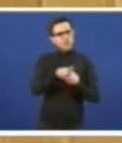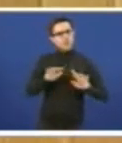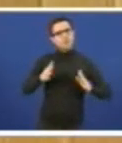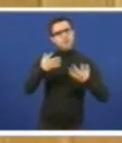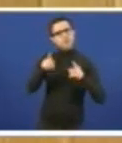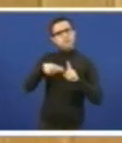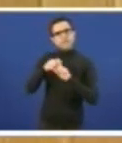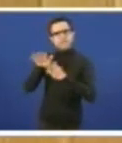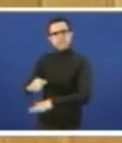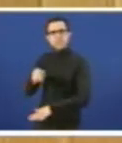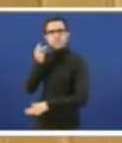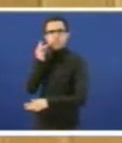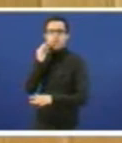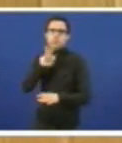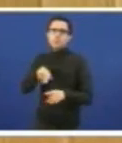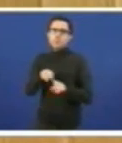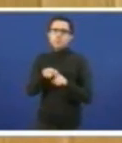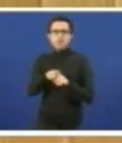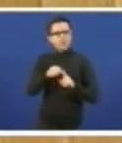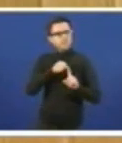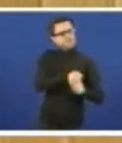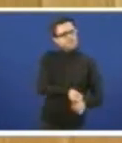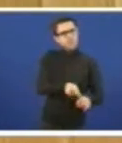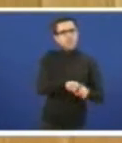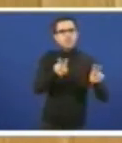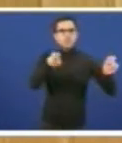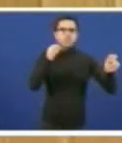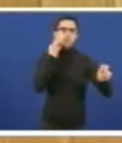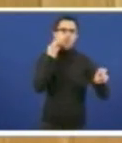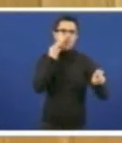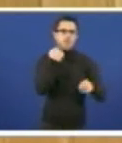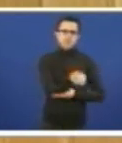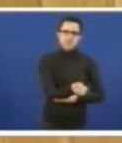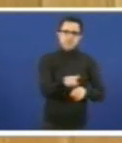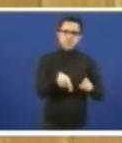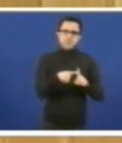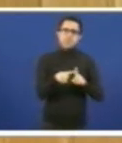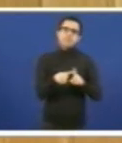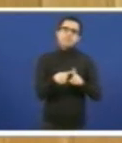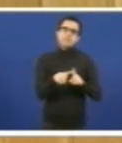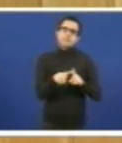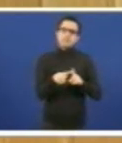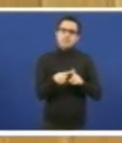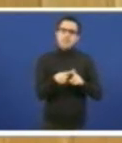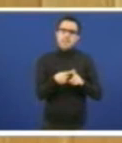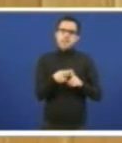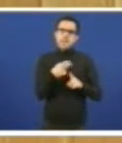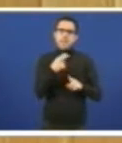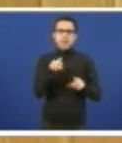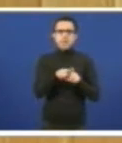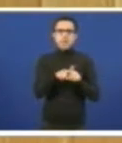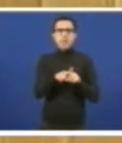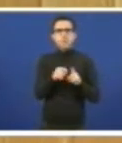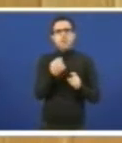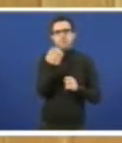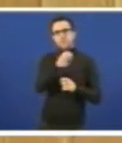das mulleres da formación, do emprego ou da realización personal, que non calou ante a discriminación da lingua galega en todos